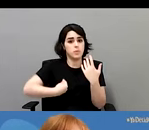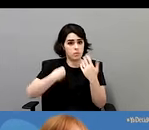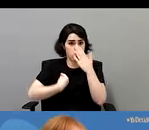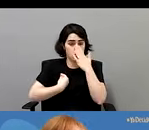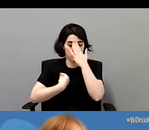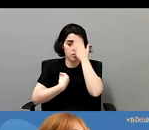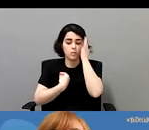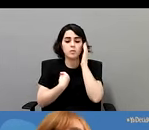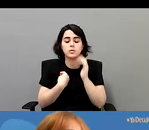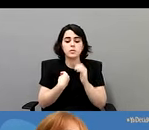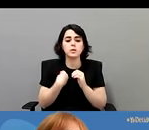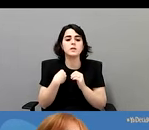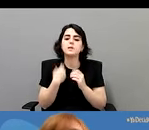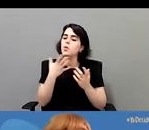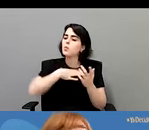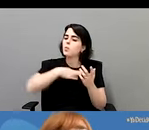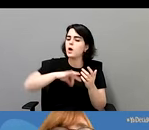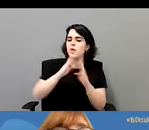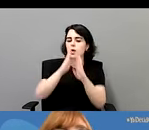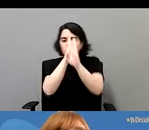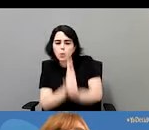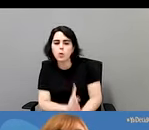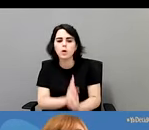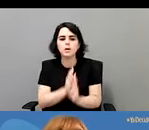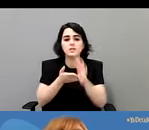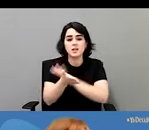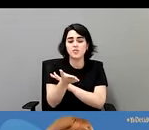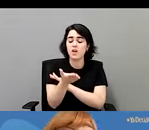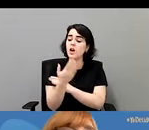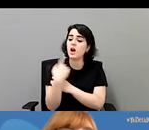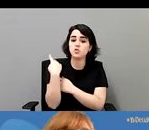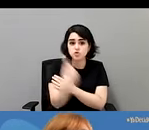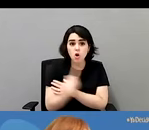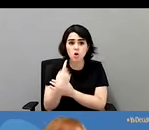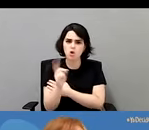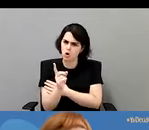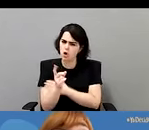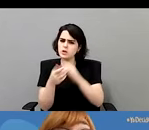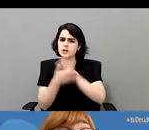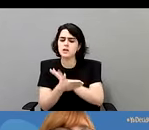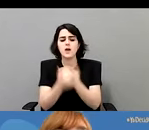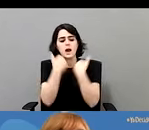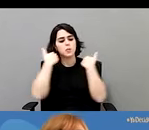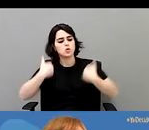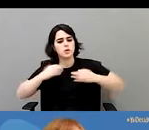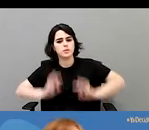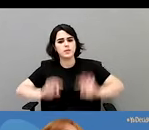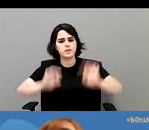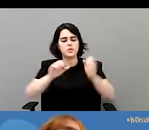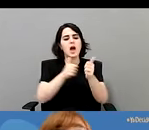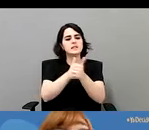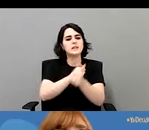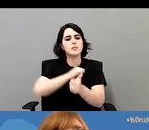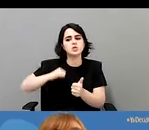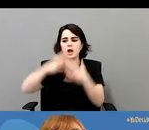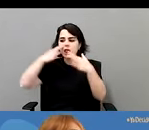y esto quizás un poquito más oculto, Roberts no estaba solo. Es el padre de la asistencia personal, pero no estaba solo. Como digo,